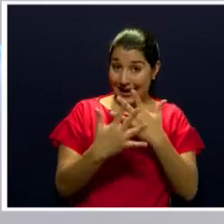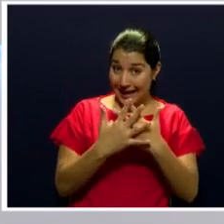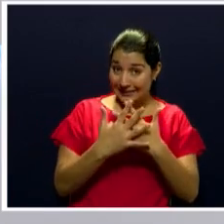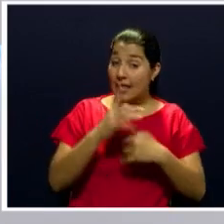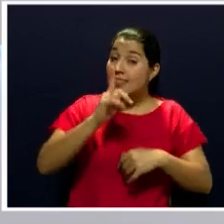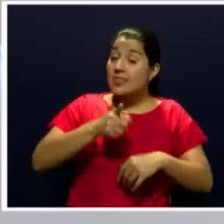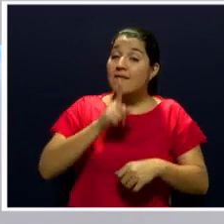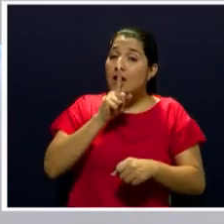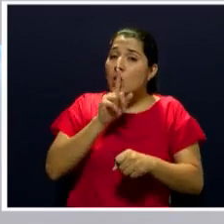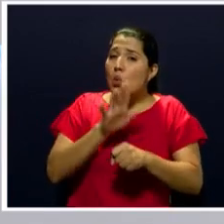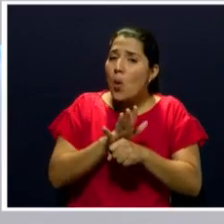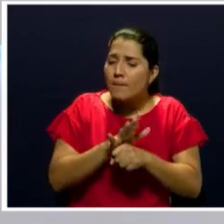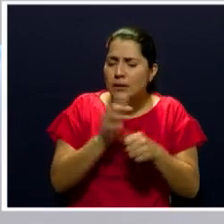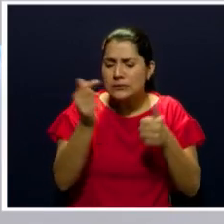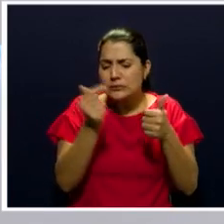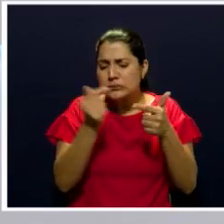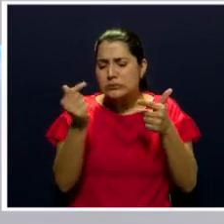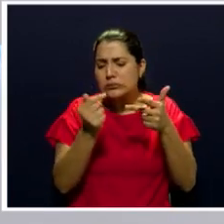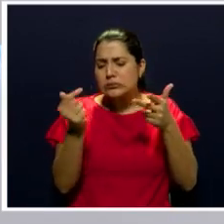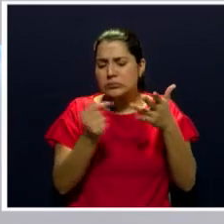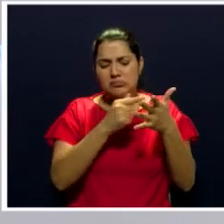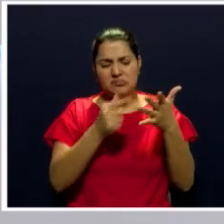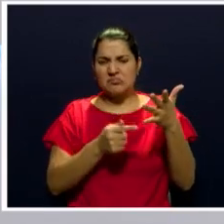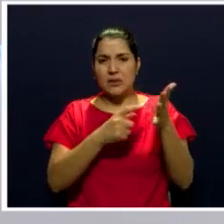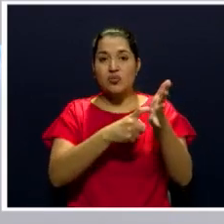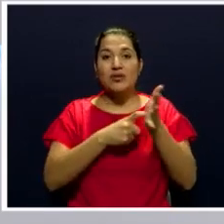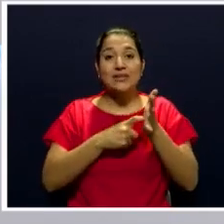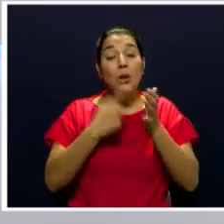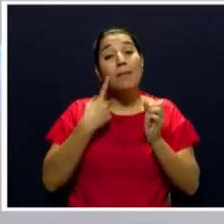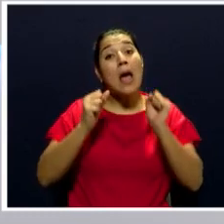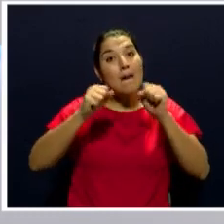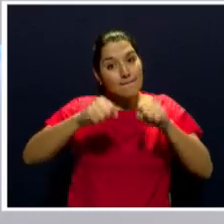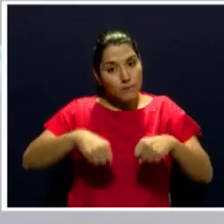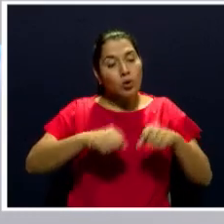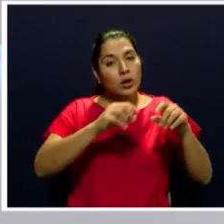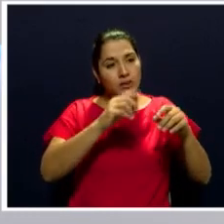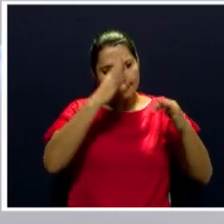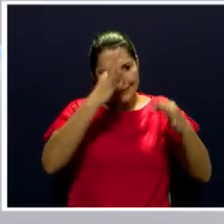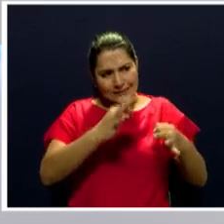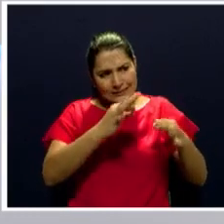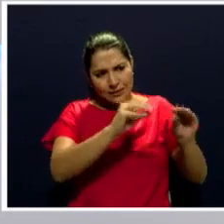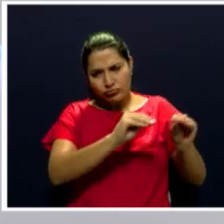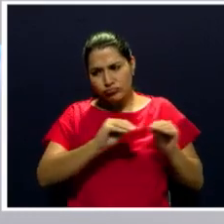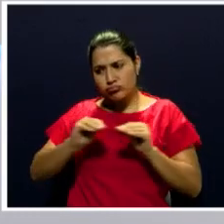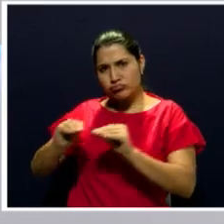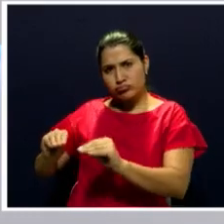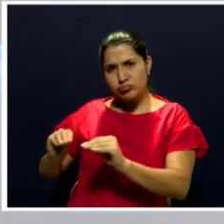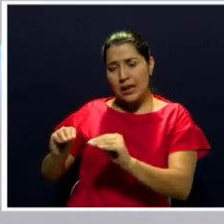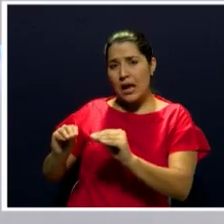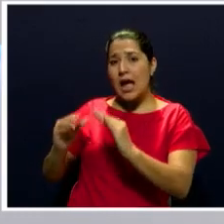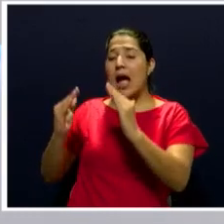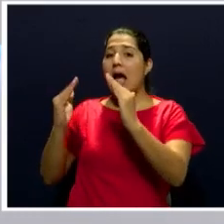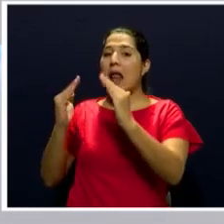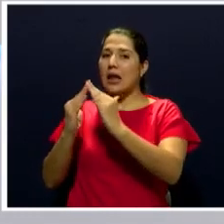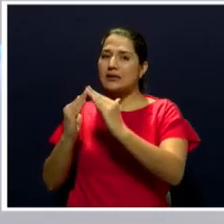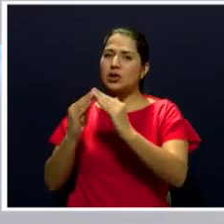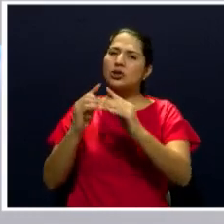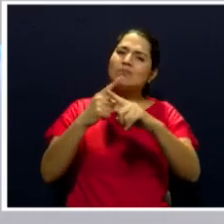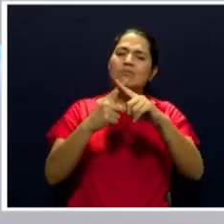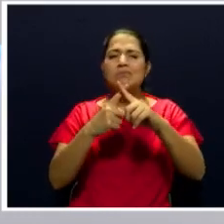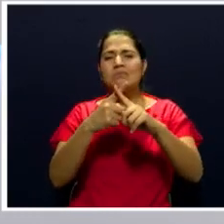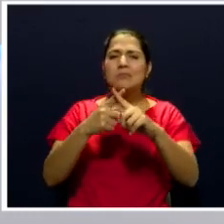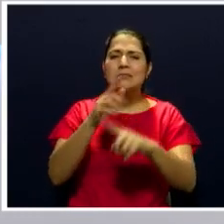deberán cumplir una serie de requisitos para poder ser trasladados al régimen semi-institucional.